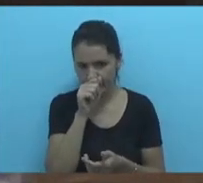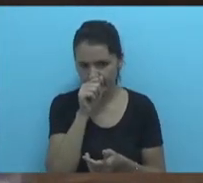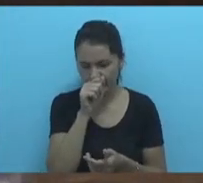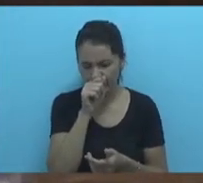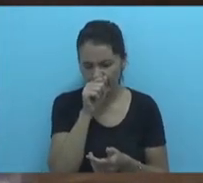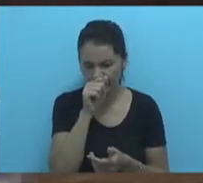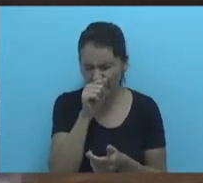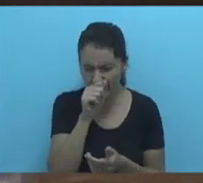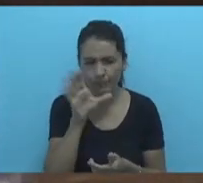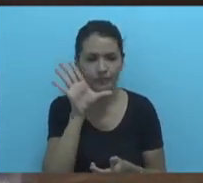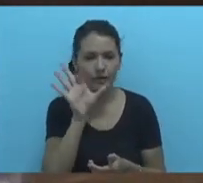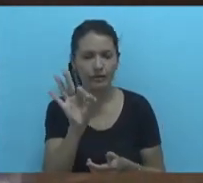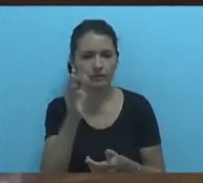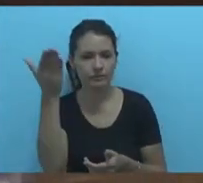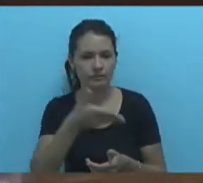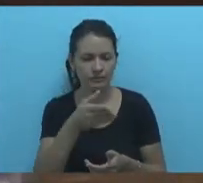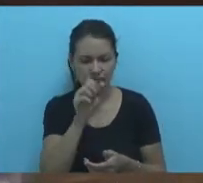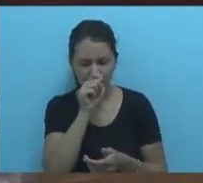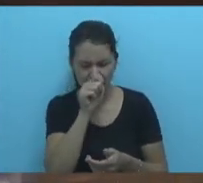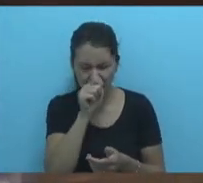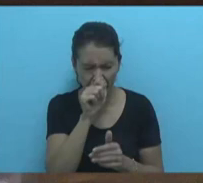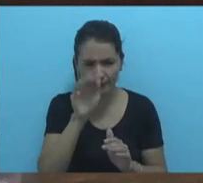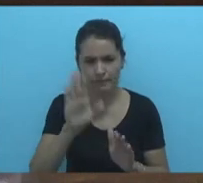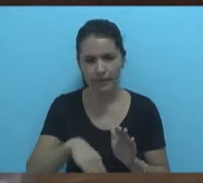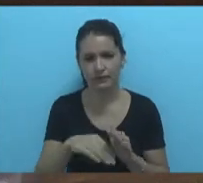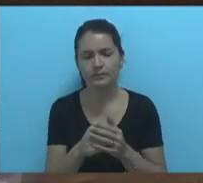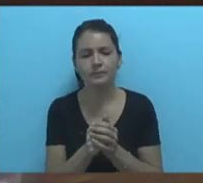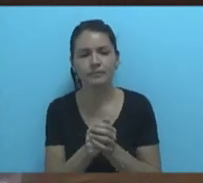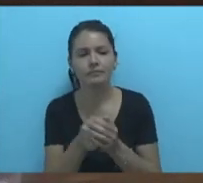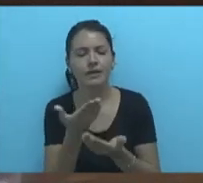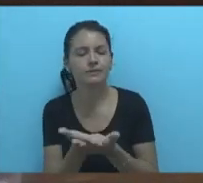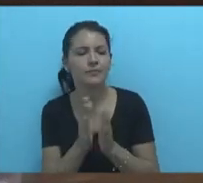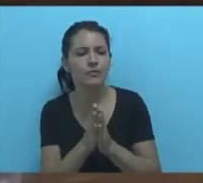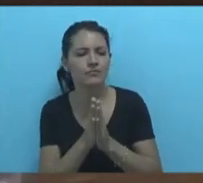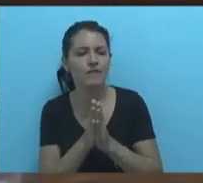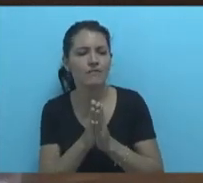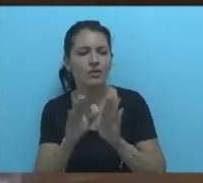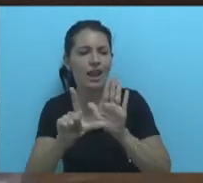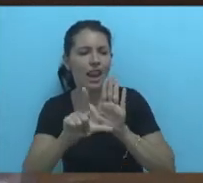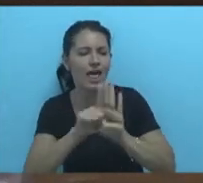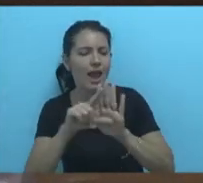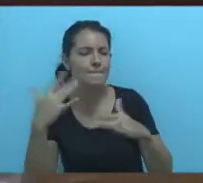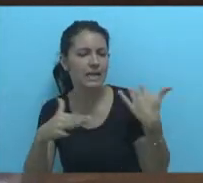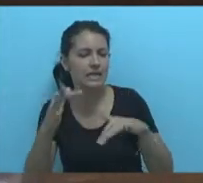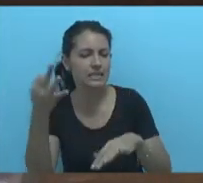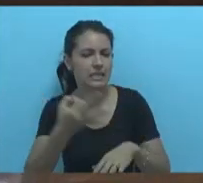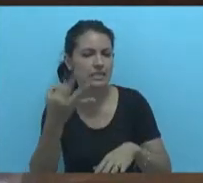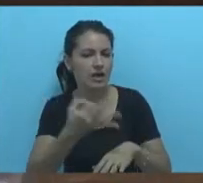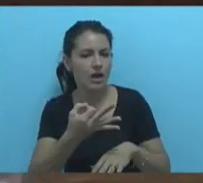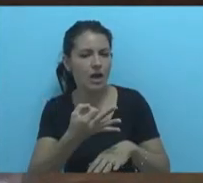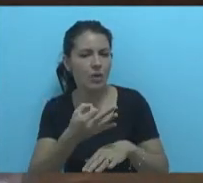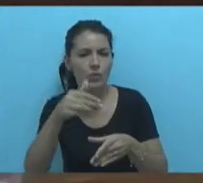y nos pidió una emergencia en seguridad para poder accionar rápido y poder combatir